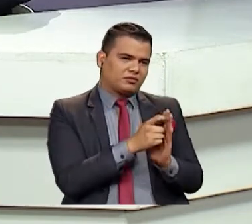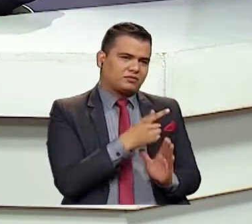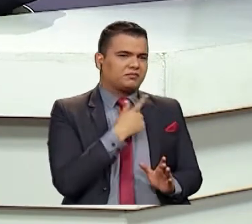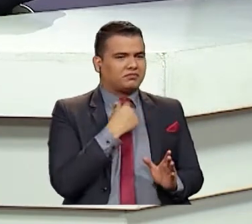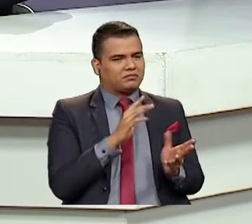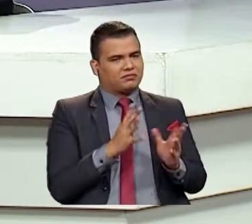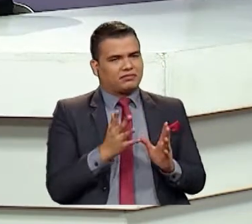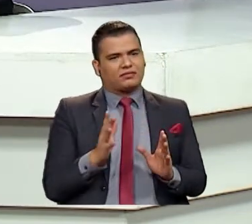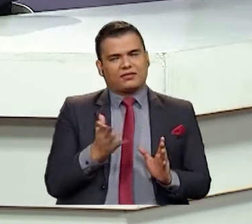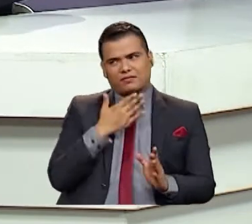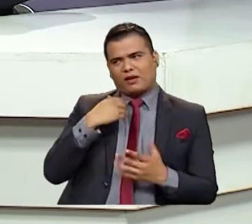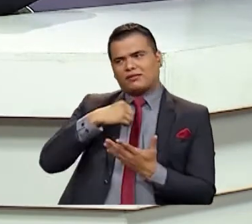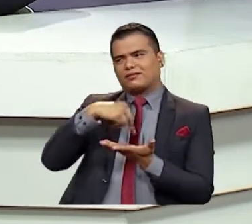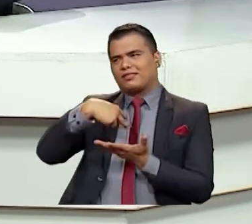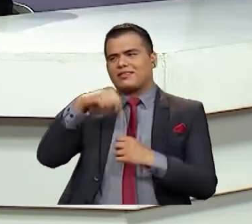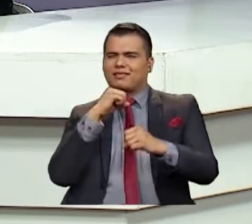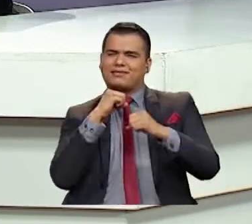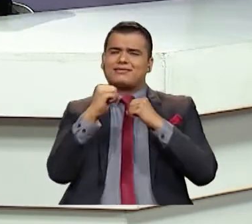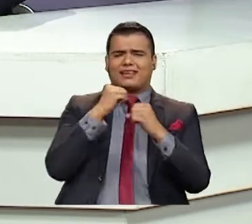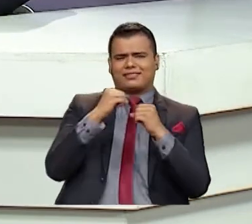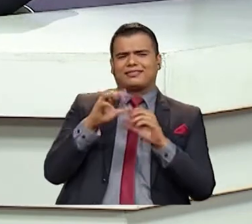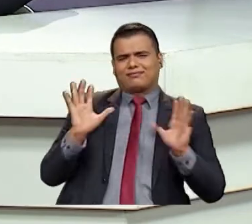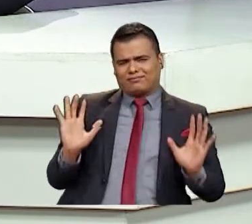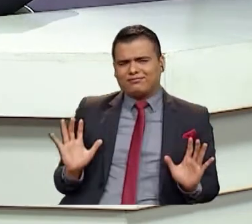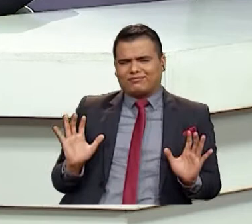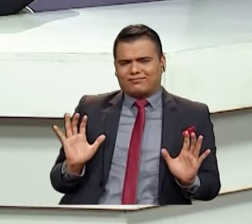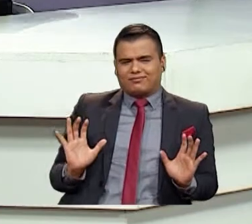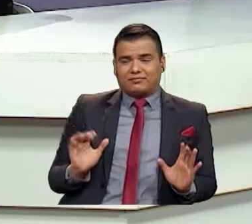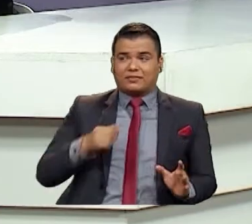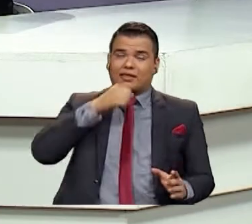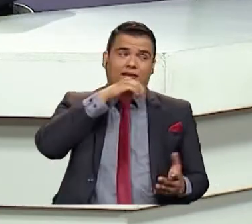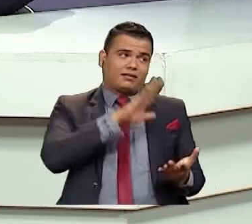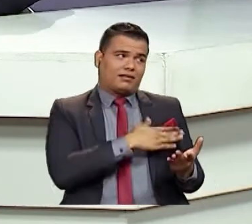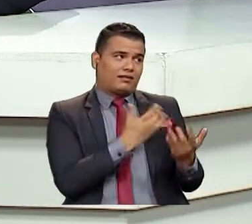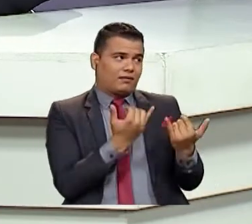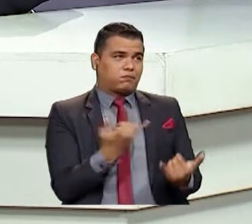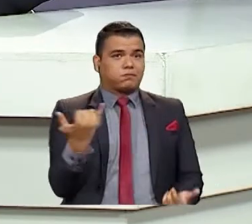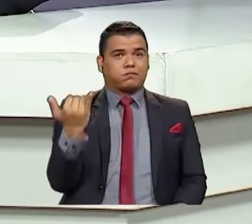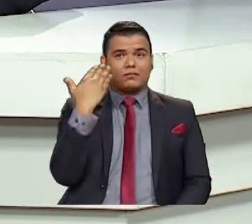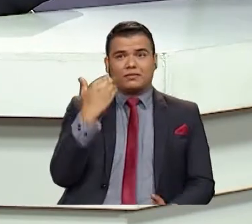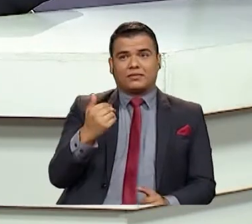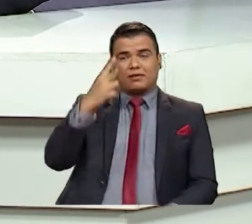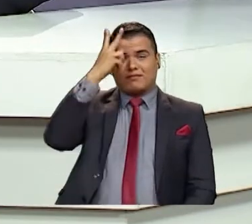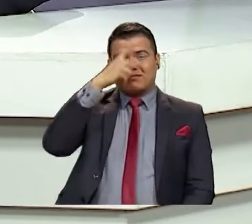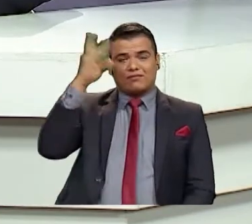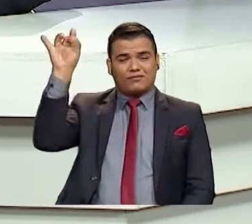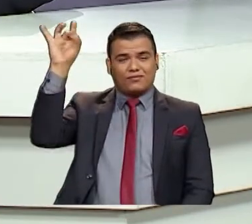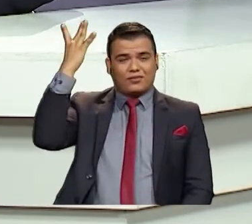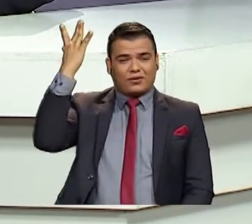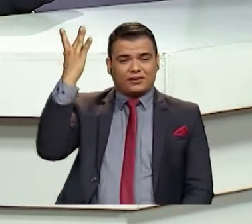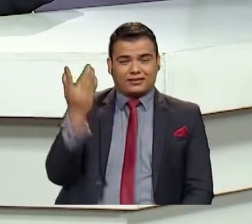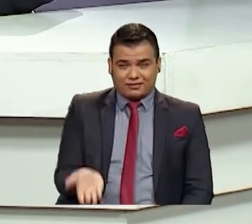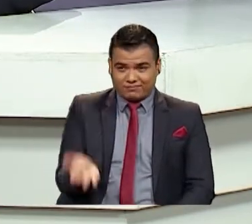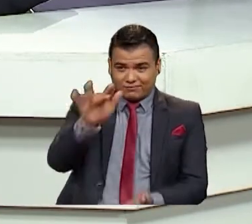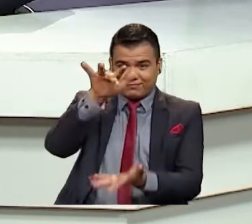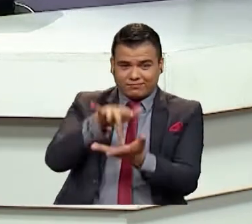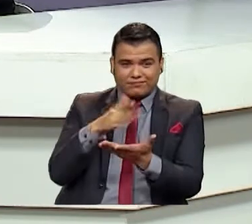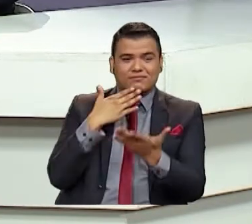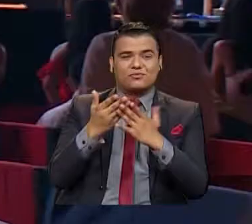Ah, mejor la salsita como usted. Sí, claro, y me falta. Hay concierto hoy, ¿no? Hay concierto hoy, allá está Violeta González. Adelante, buenas noches,